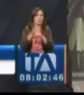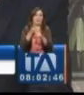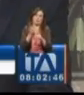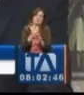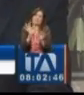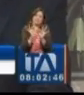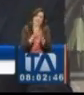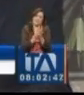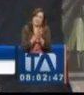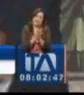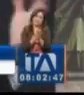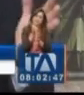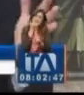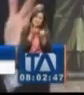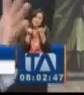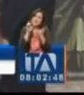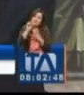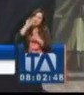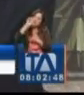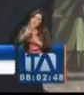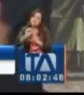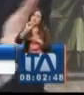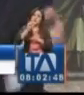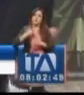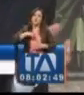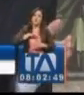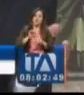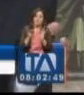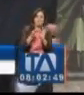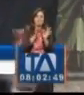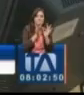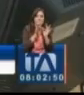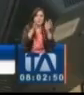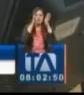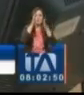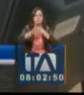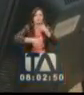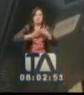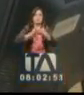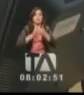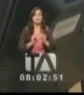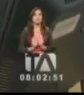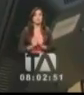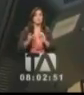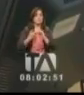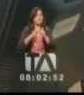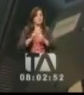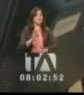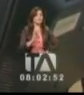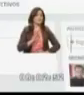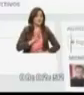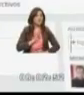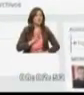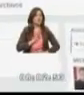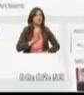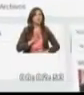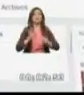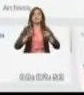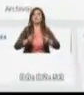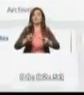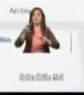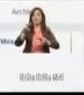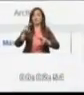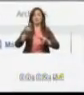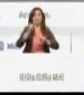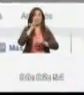perfecta, pero estamos teniendo los dispositivos para que se atiendan a todos. Además de los problemas técnicos registrados, se habla de que